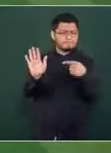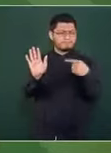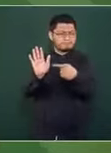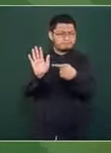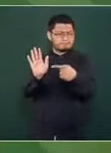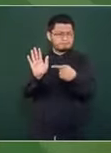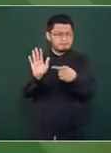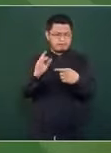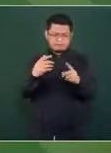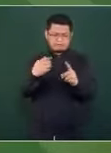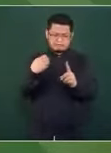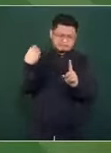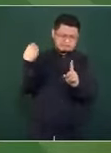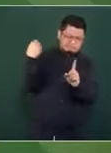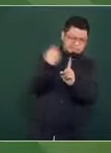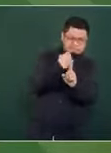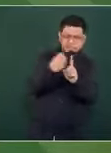que fue torturado,